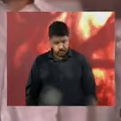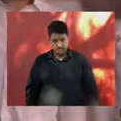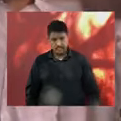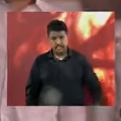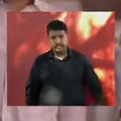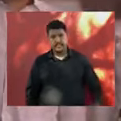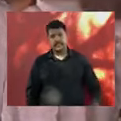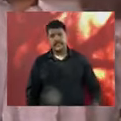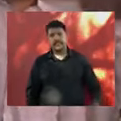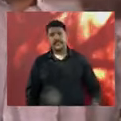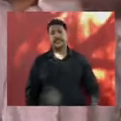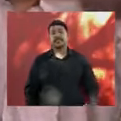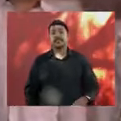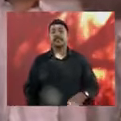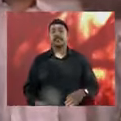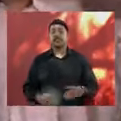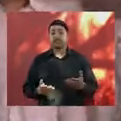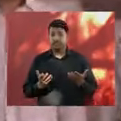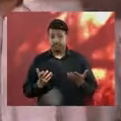Y